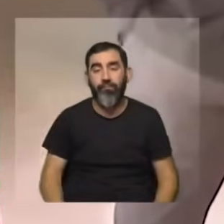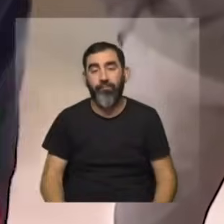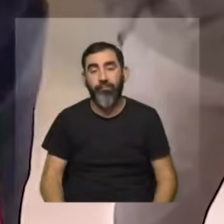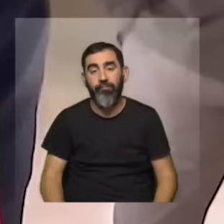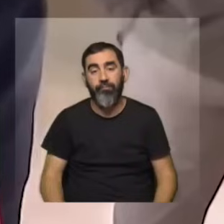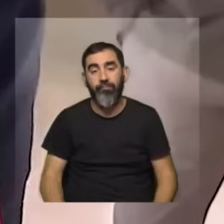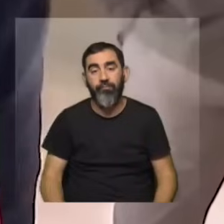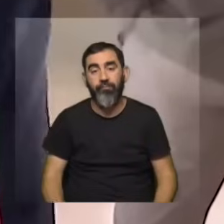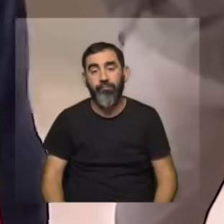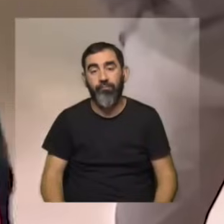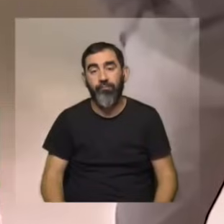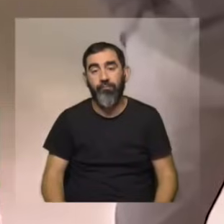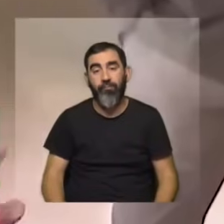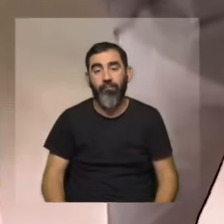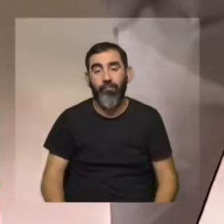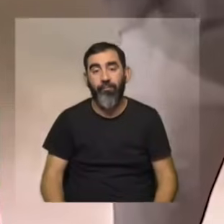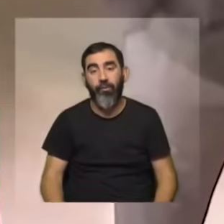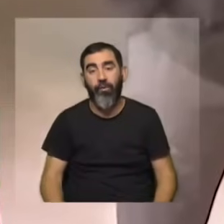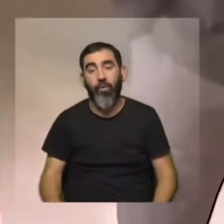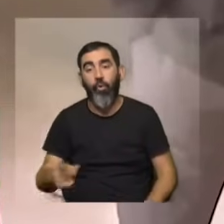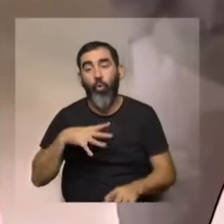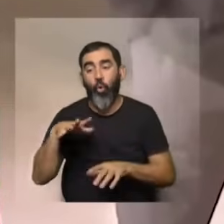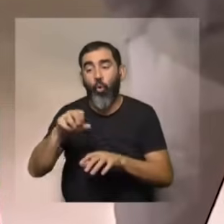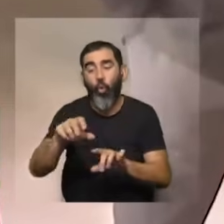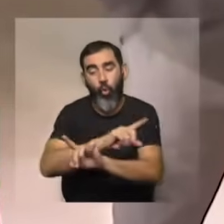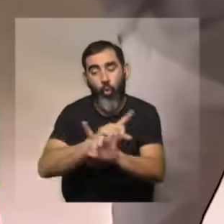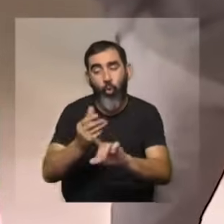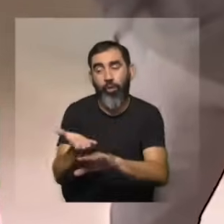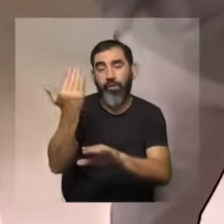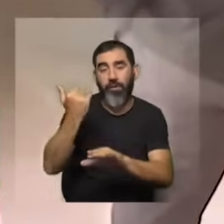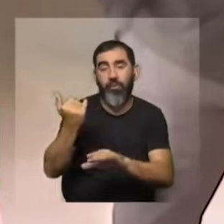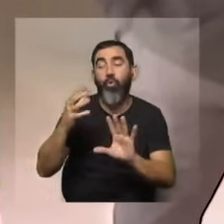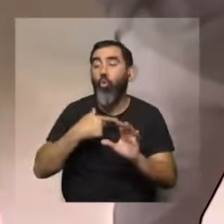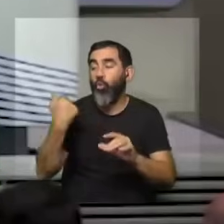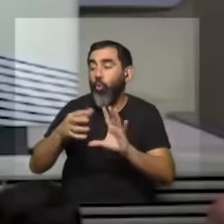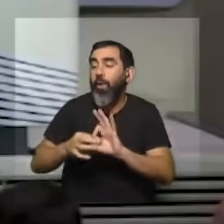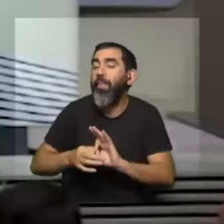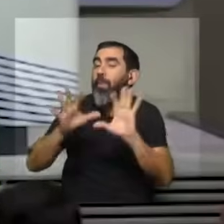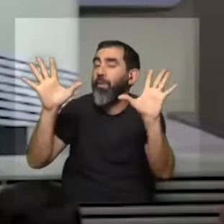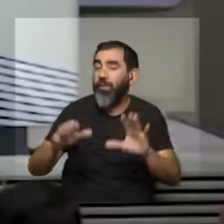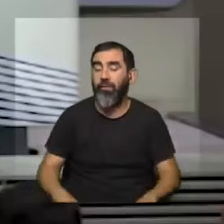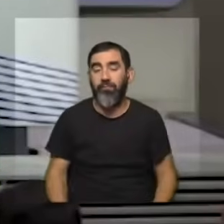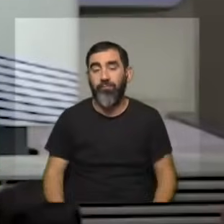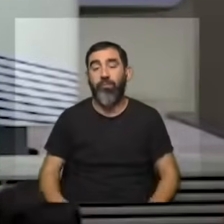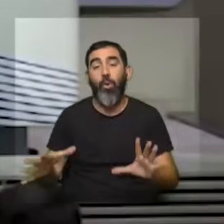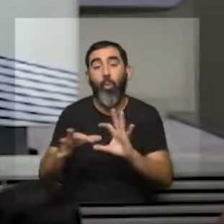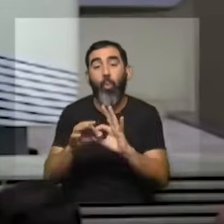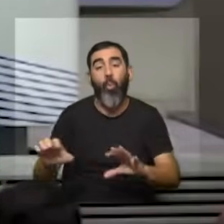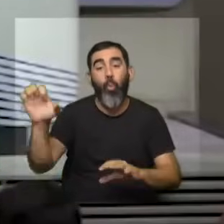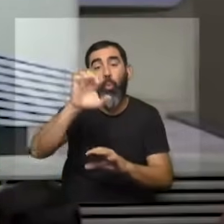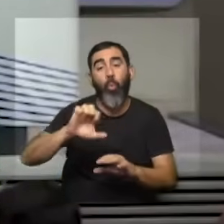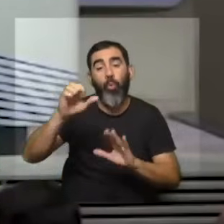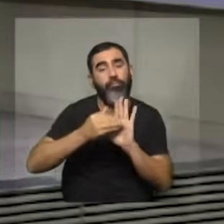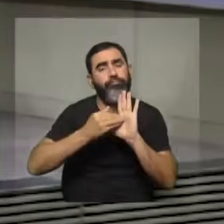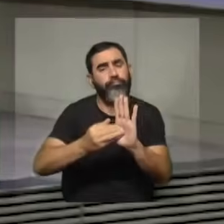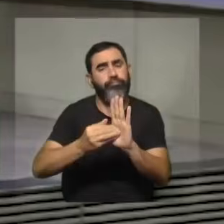Es siempre ganar más. Y nosotros no somos más colonizados, nosotros somos independientes. La Unión Europea ha presentado